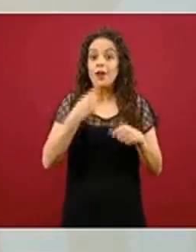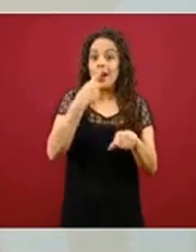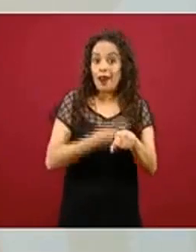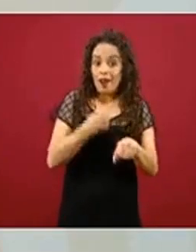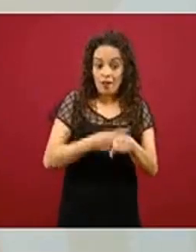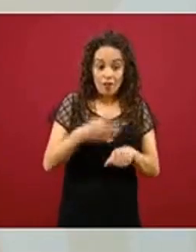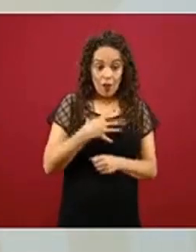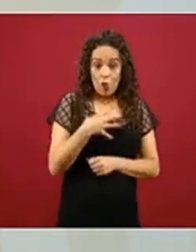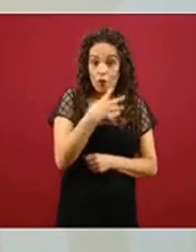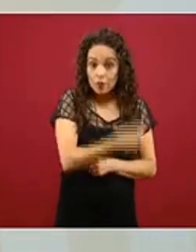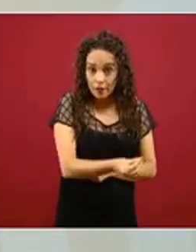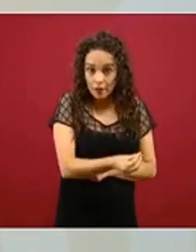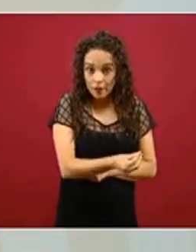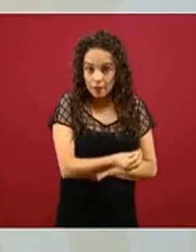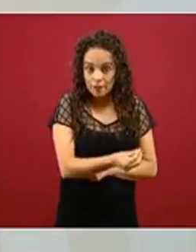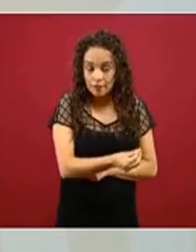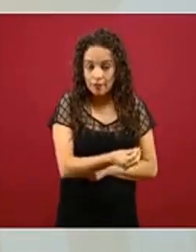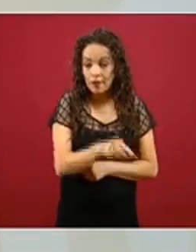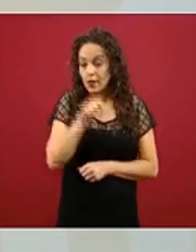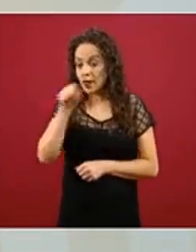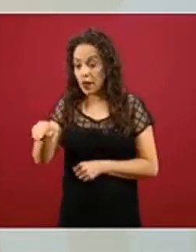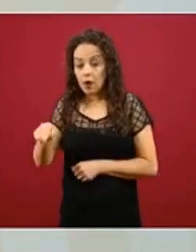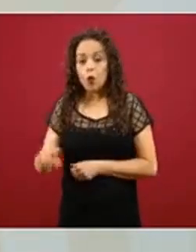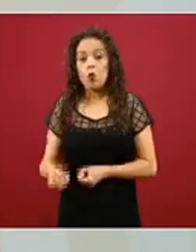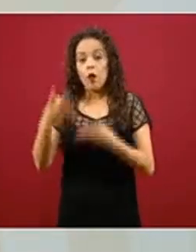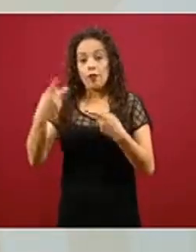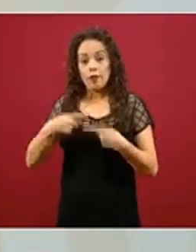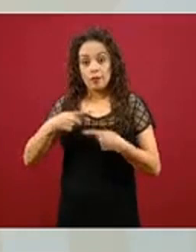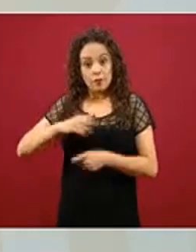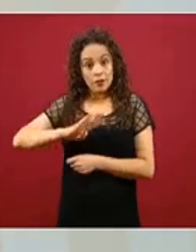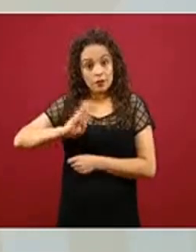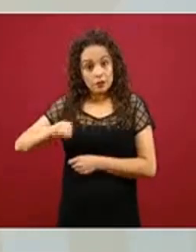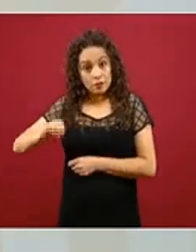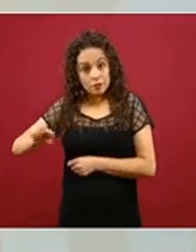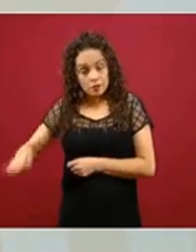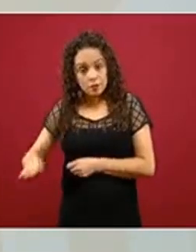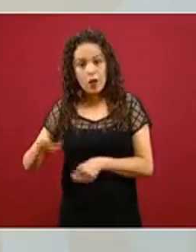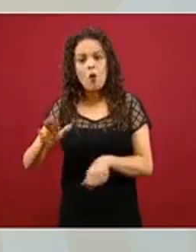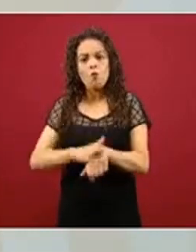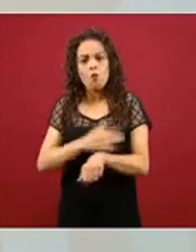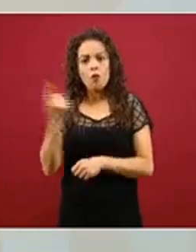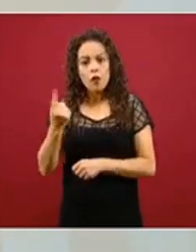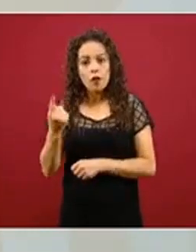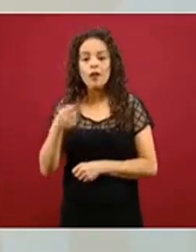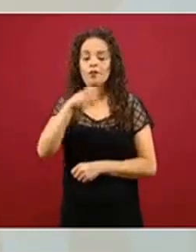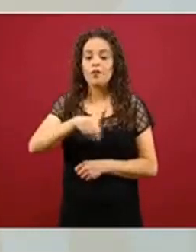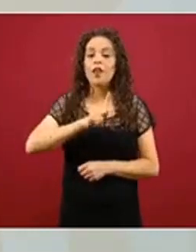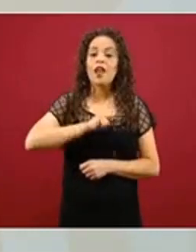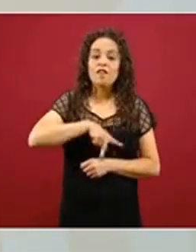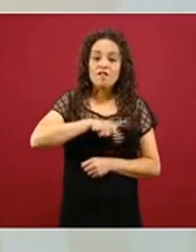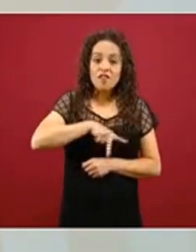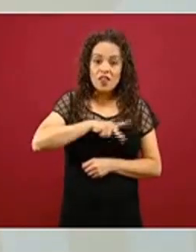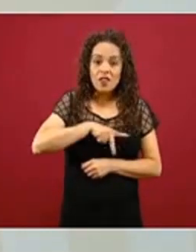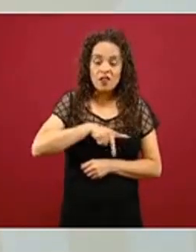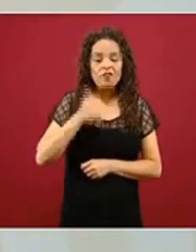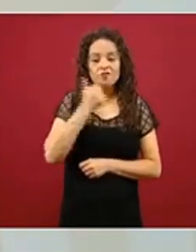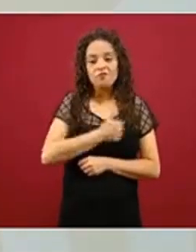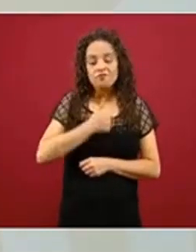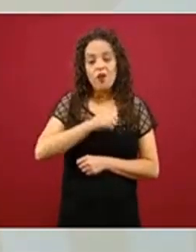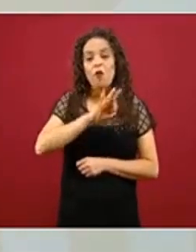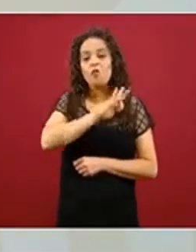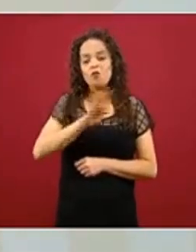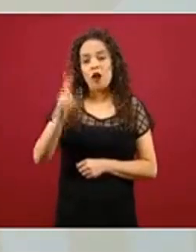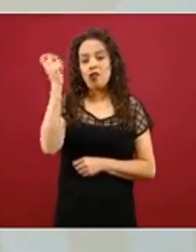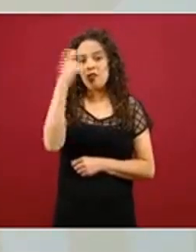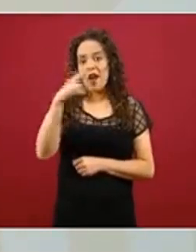ocurran son porque el virus desafortunadamente puede causar la muerte, pero no porque alguien se